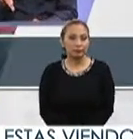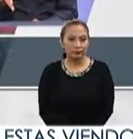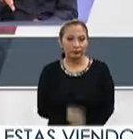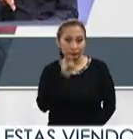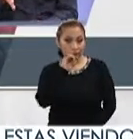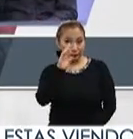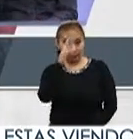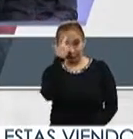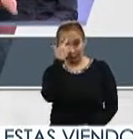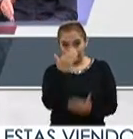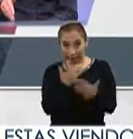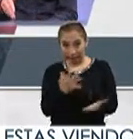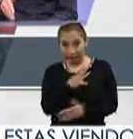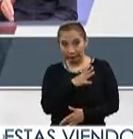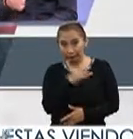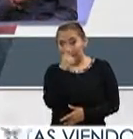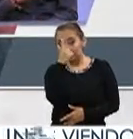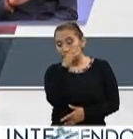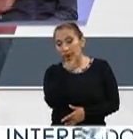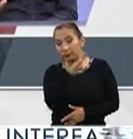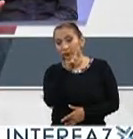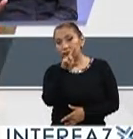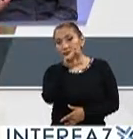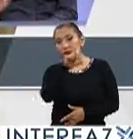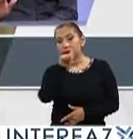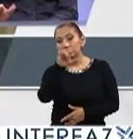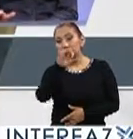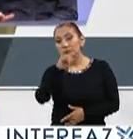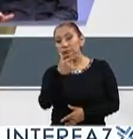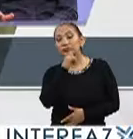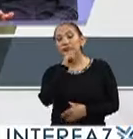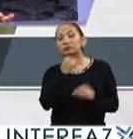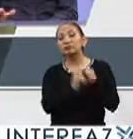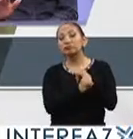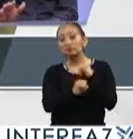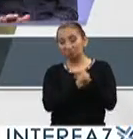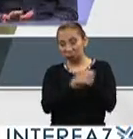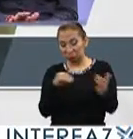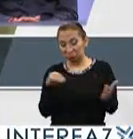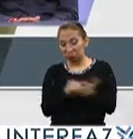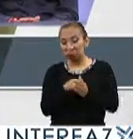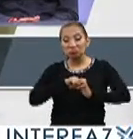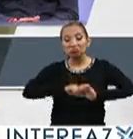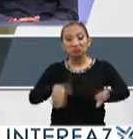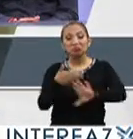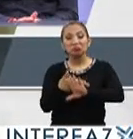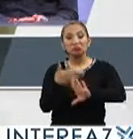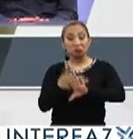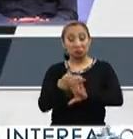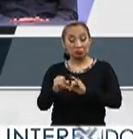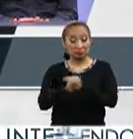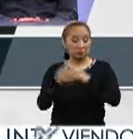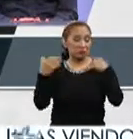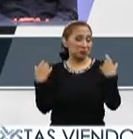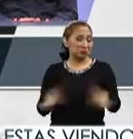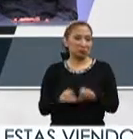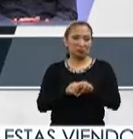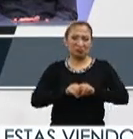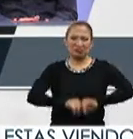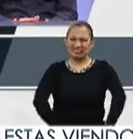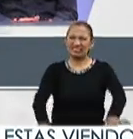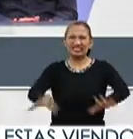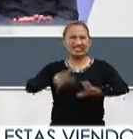tenemos que recordar que existe un bullying tremendo ahora en redes sociales. Y estas situaciones de las redes sociales llega a tener